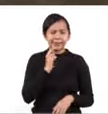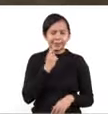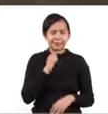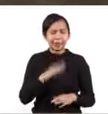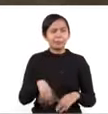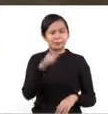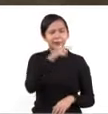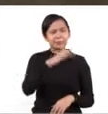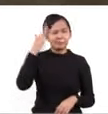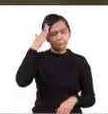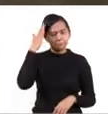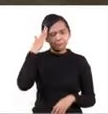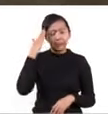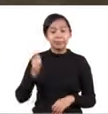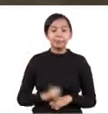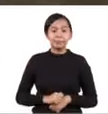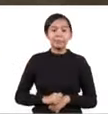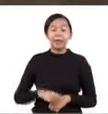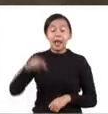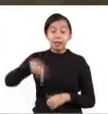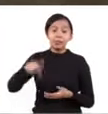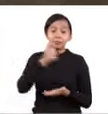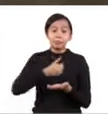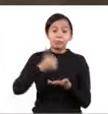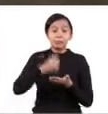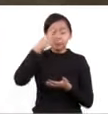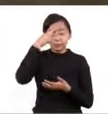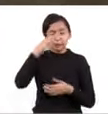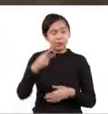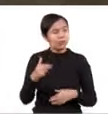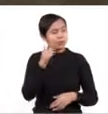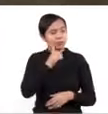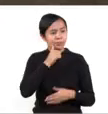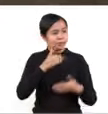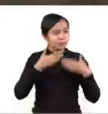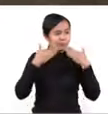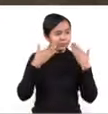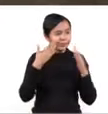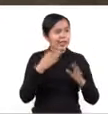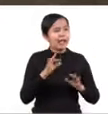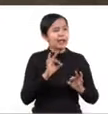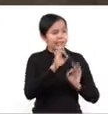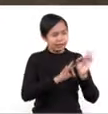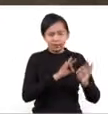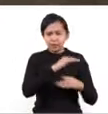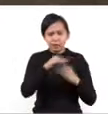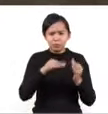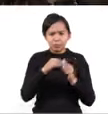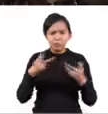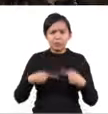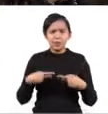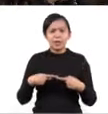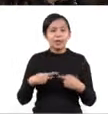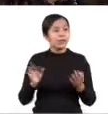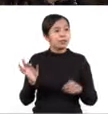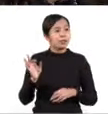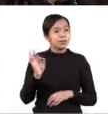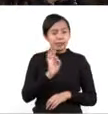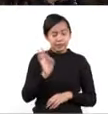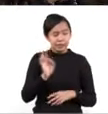ciudad hospitalaria, es una ciudad que por constitución, pero además por convicción, recibe